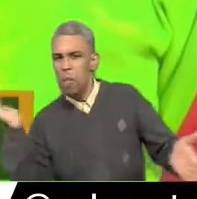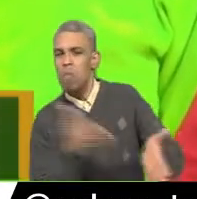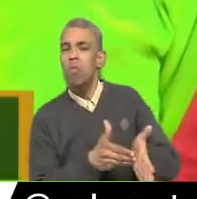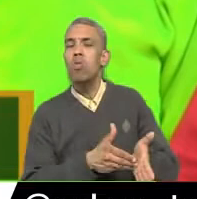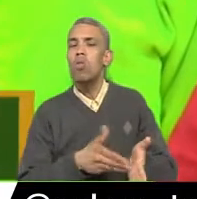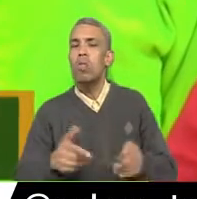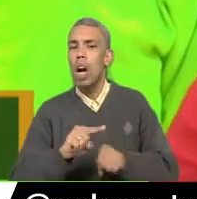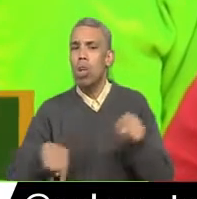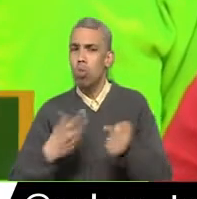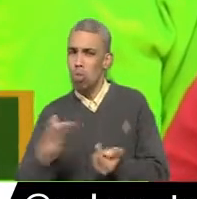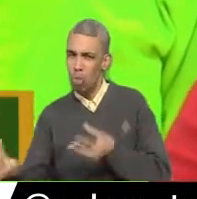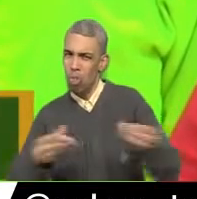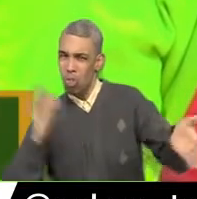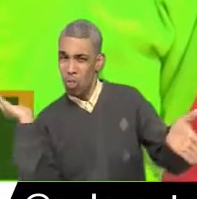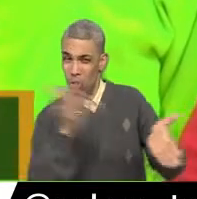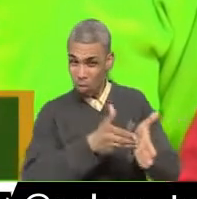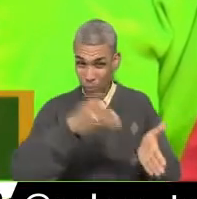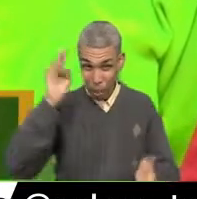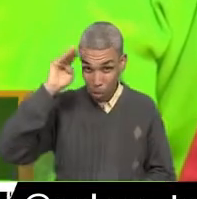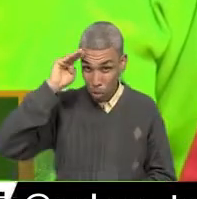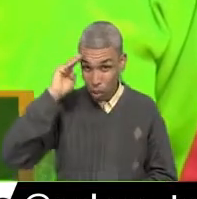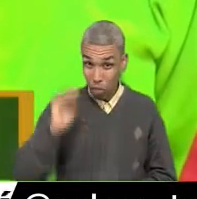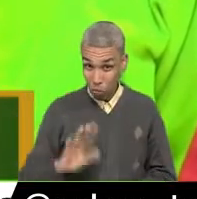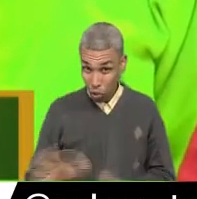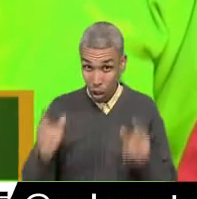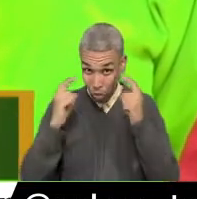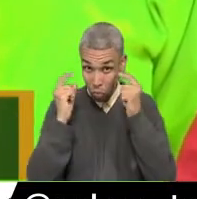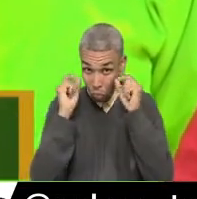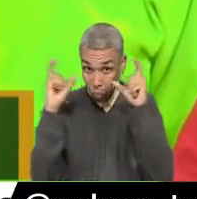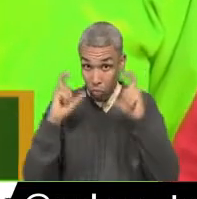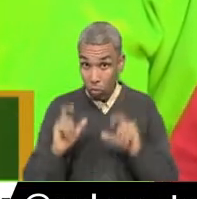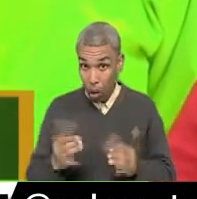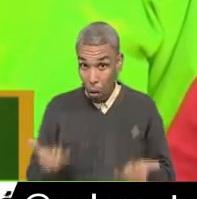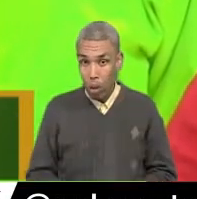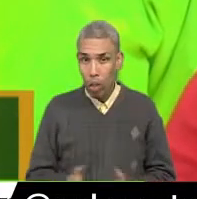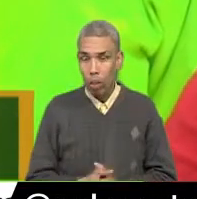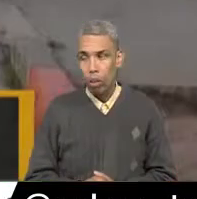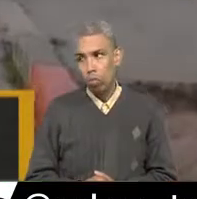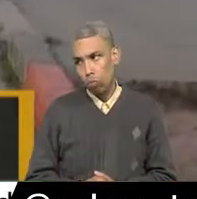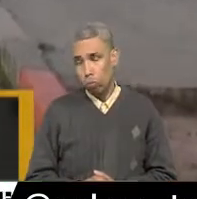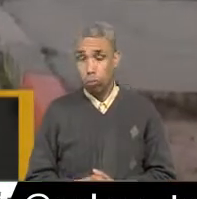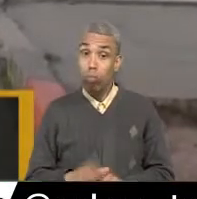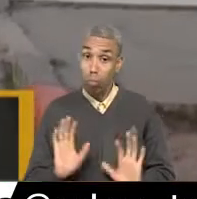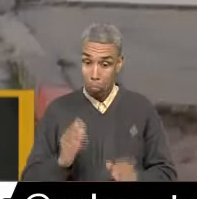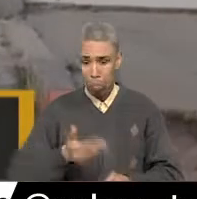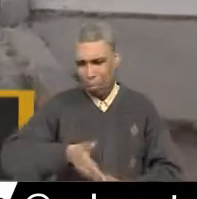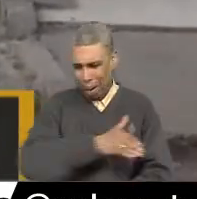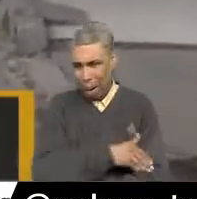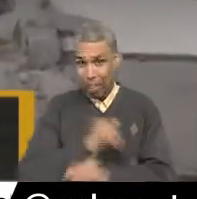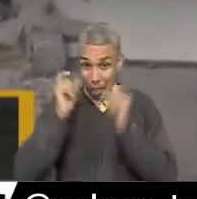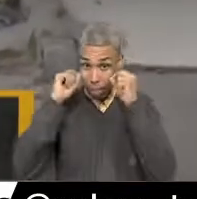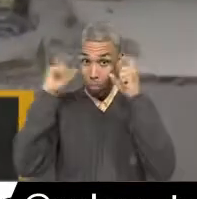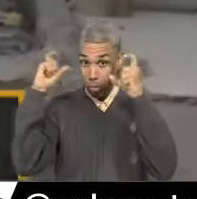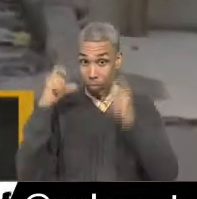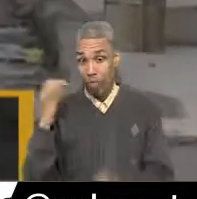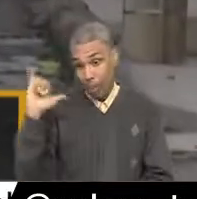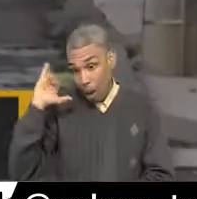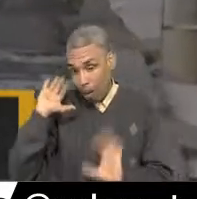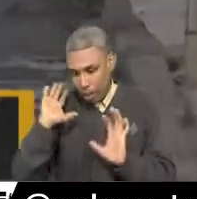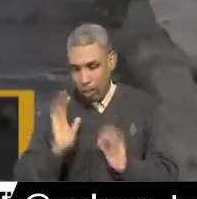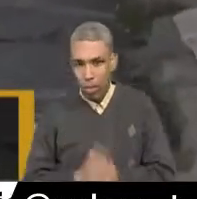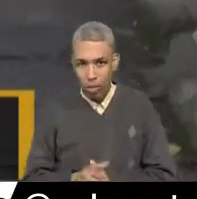uniformados? Nosotros siempre hemos activo, siempre hemos estado preventivamente actuando. De todas maneras, es bueno